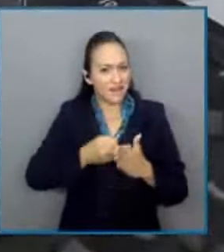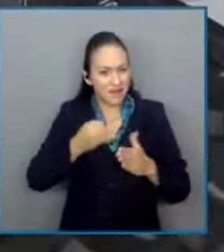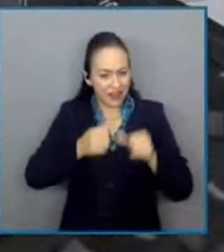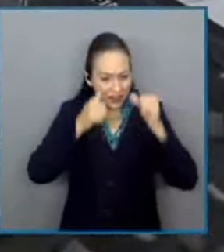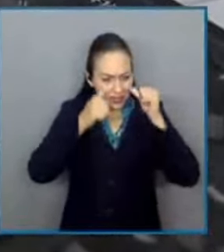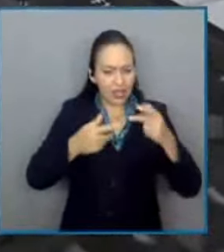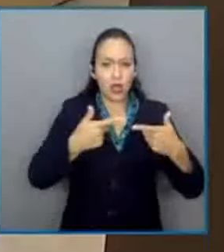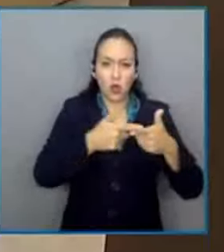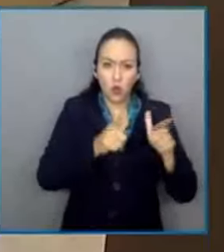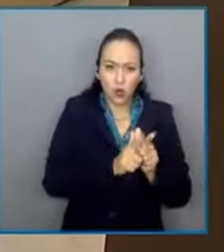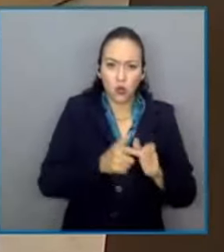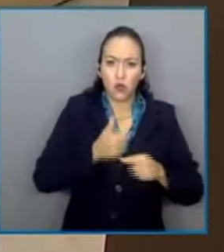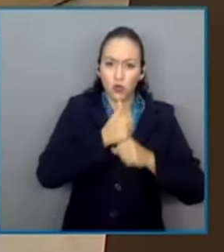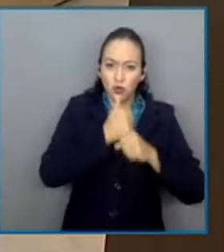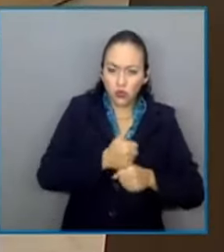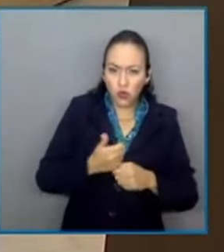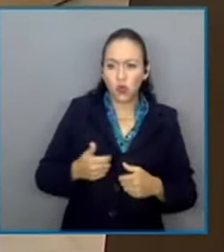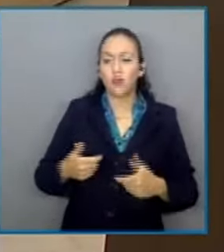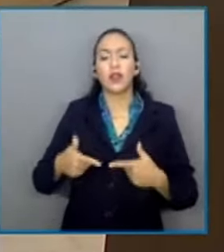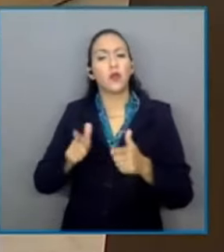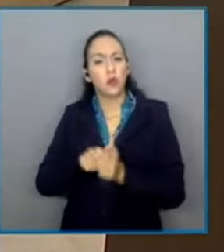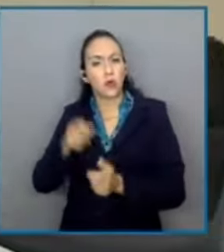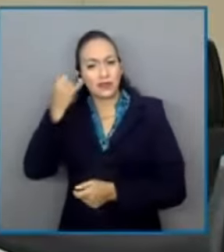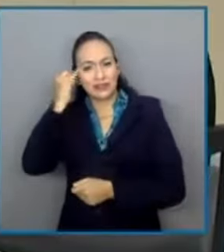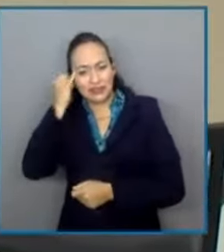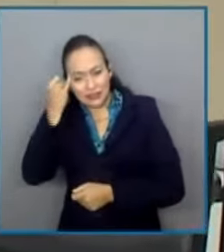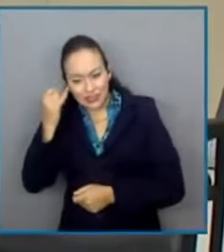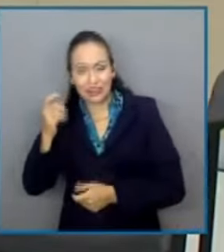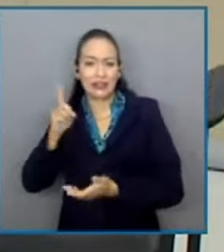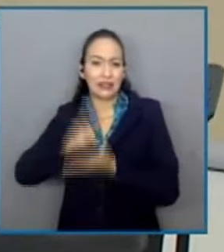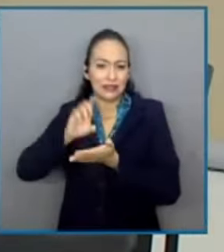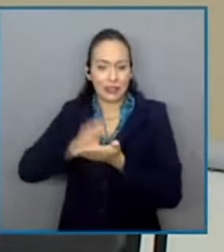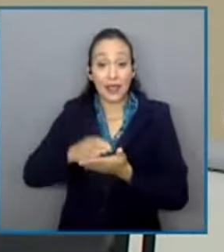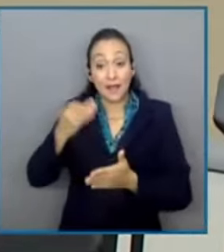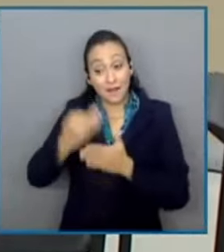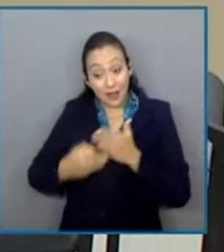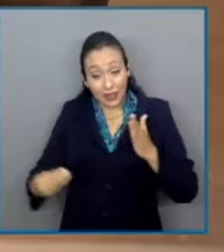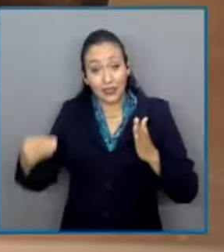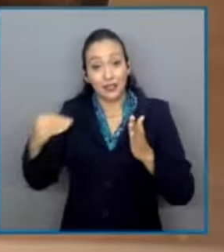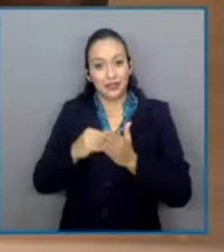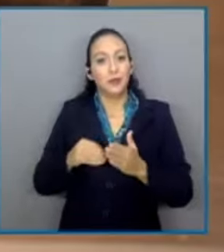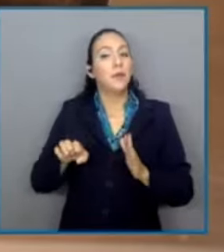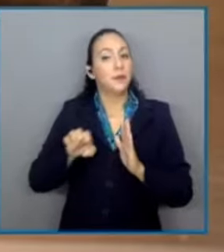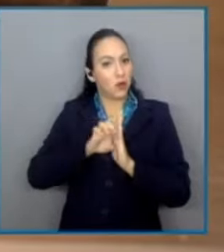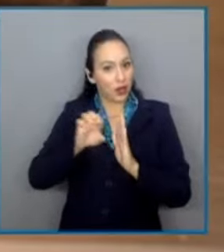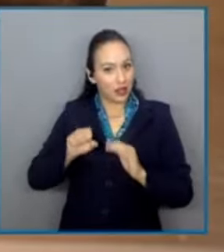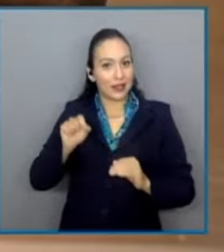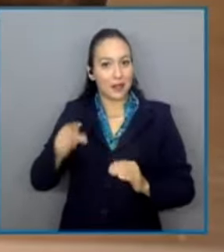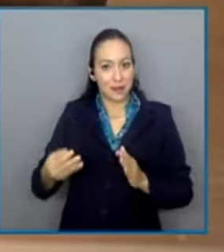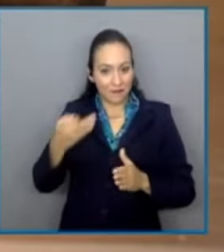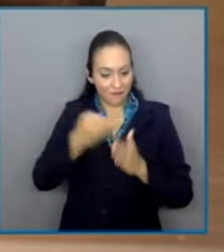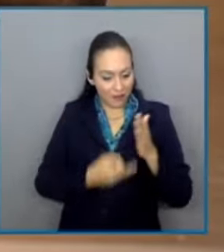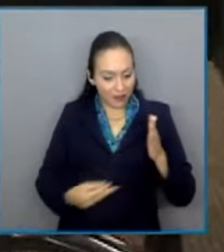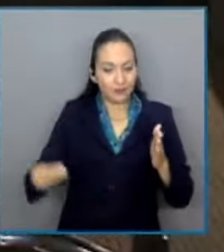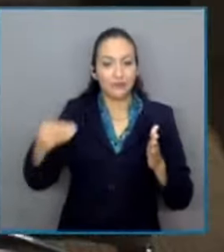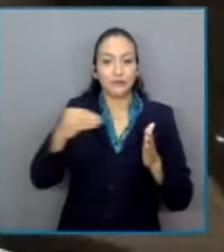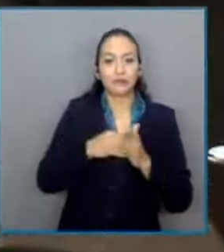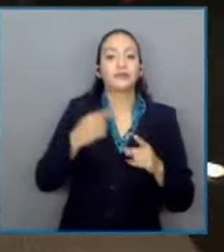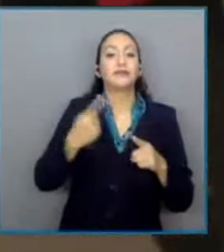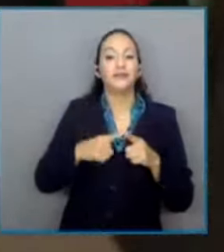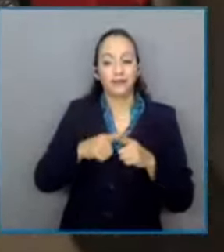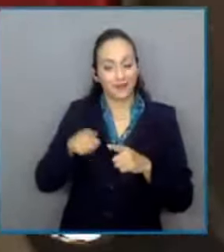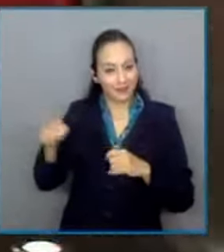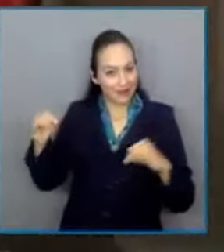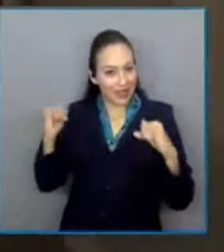que la iniciativa olvida a las fiscalías y al sistema de seguridad. En consecuencia, los casos que se consignen ante los nuevos